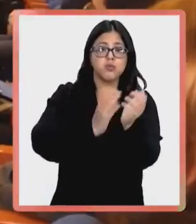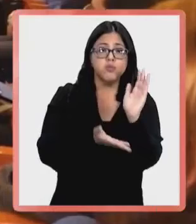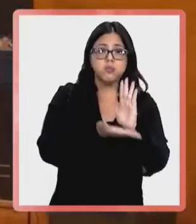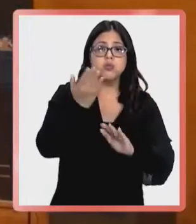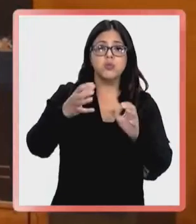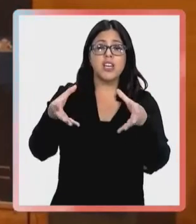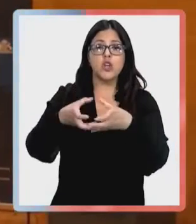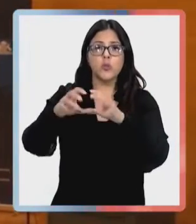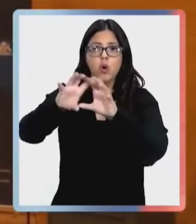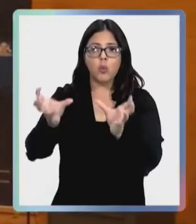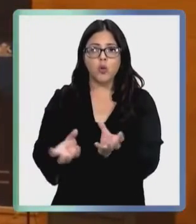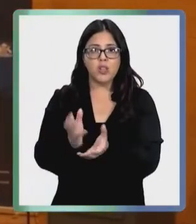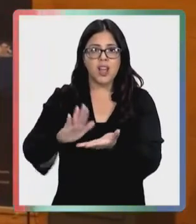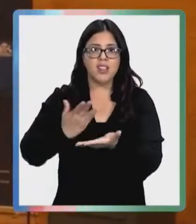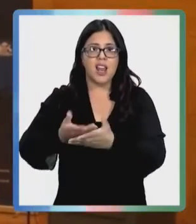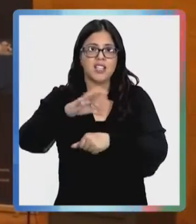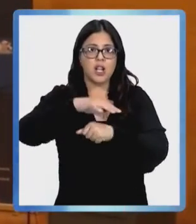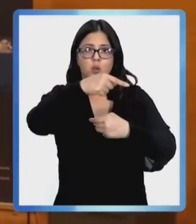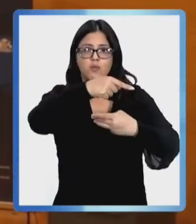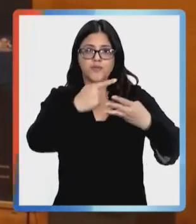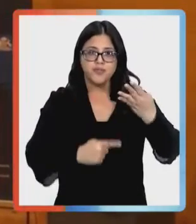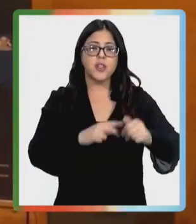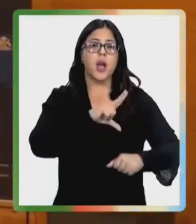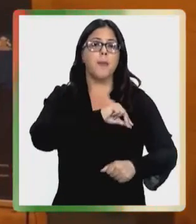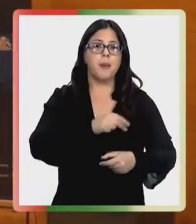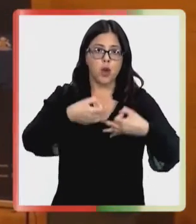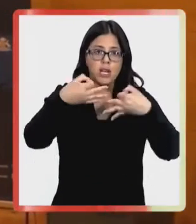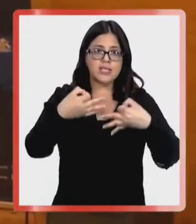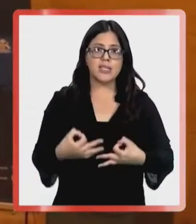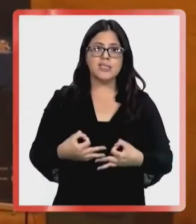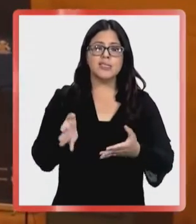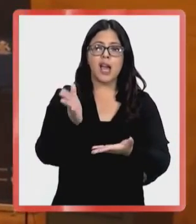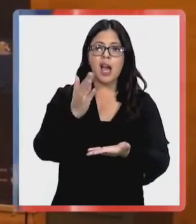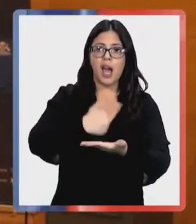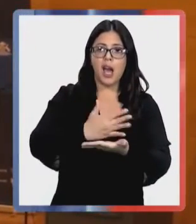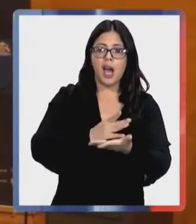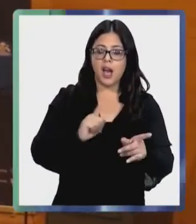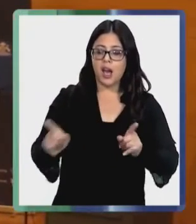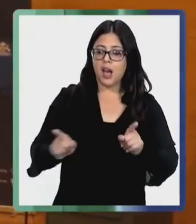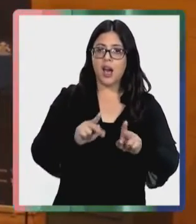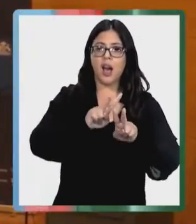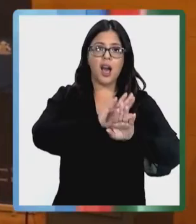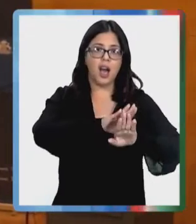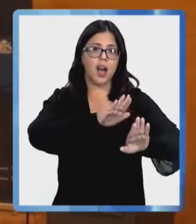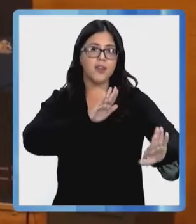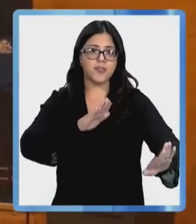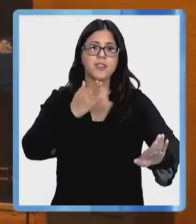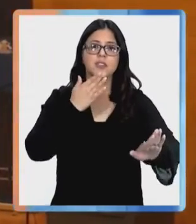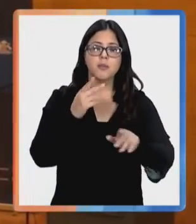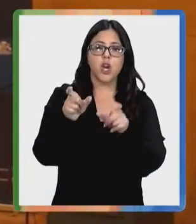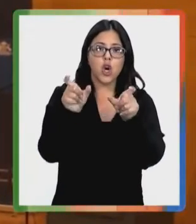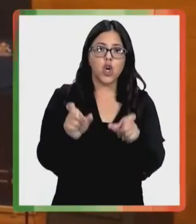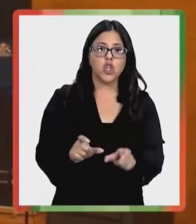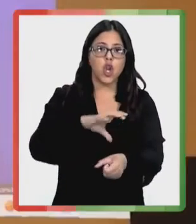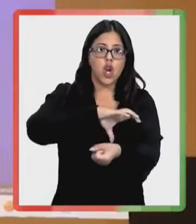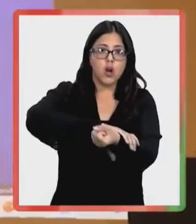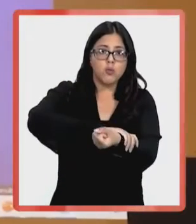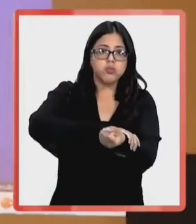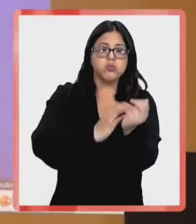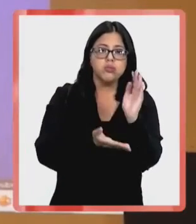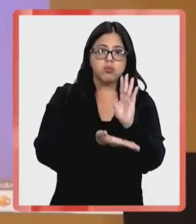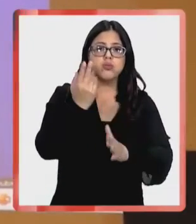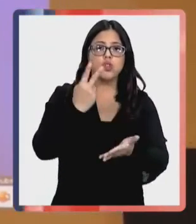Hipertensión y Organización Mundial de la Salud, recibiendo el Premio a la Excelencia Organizacional en Prevención y Manejo